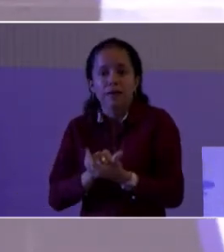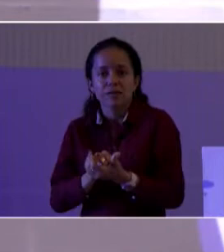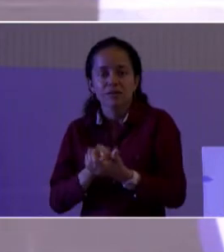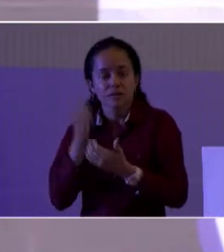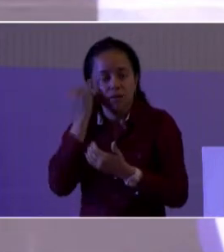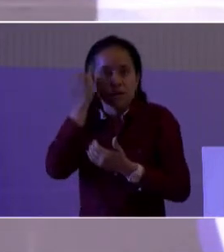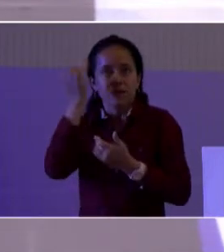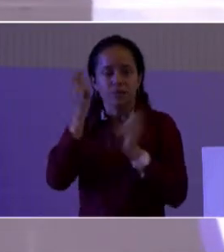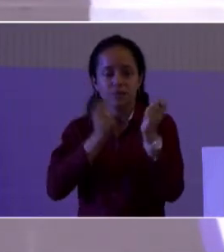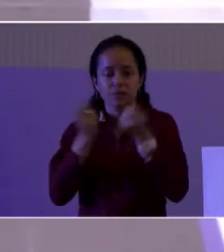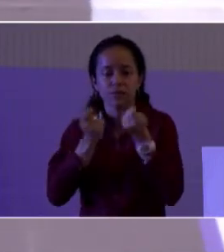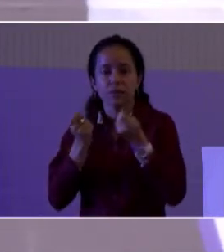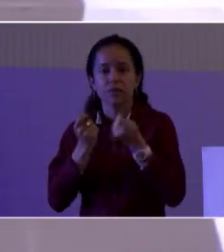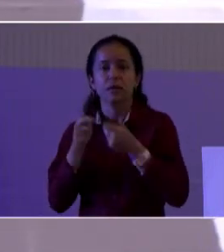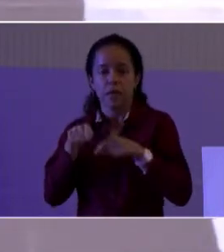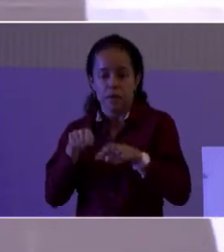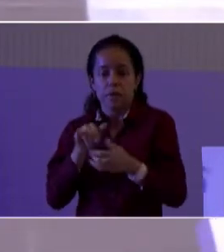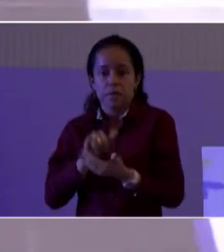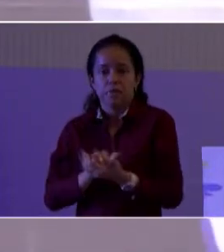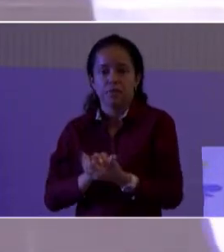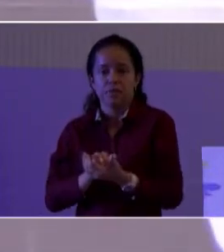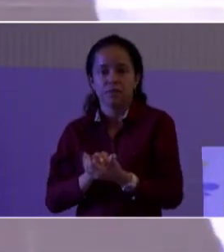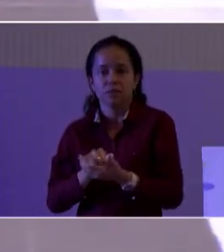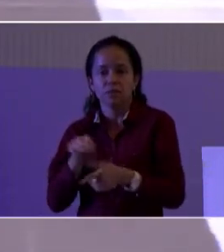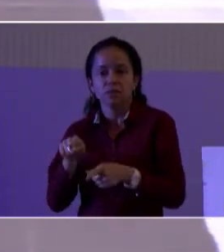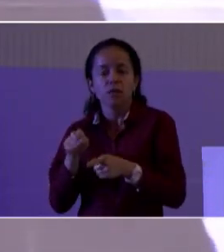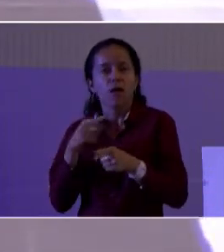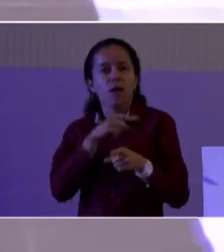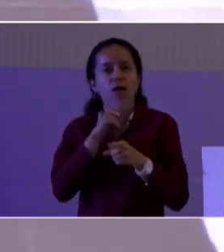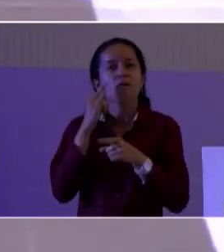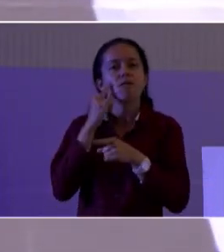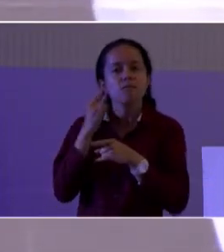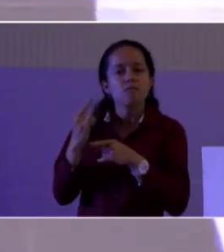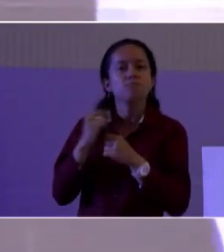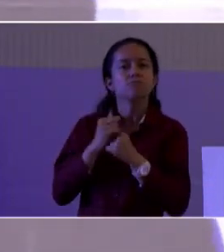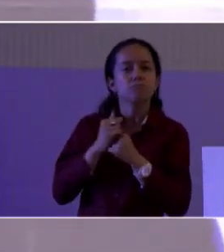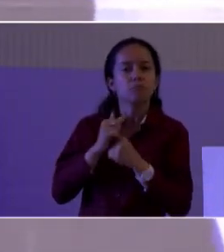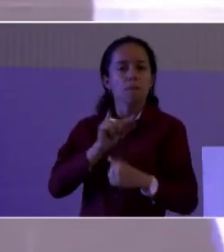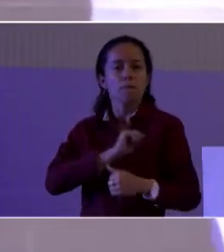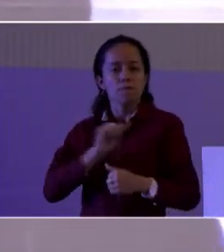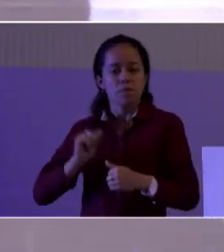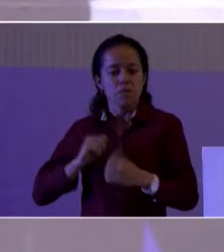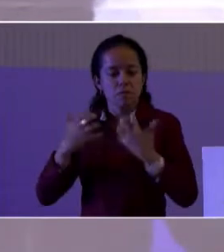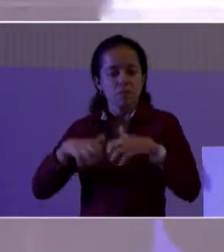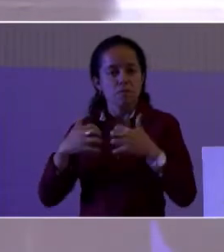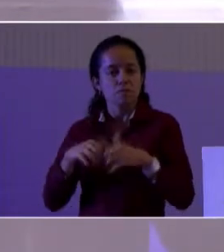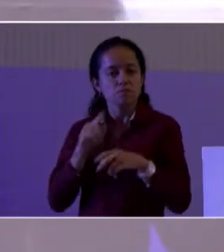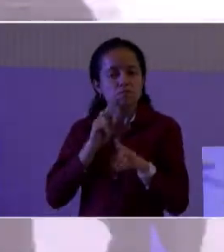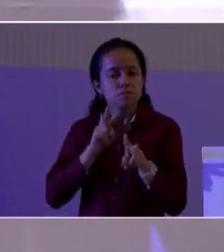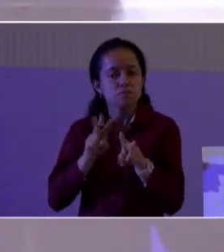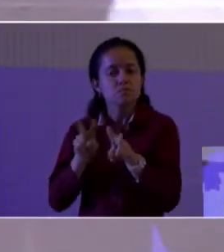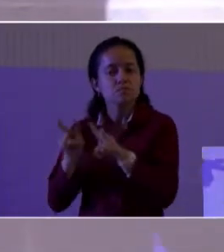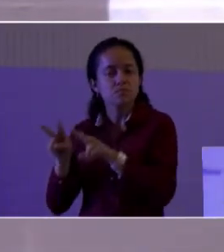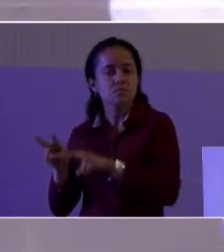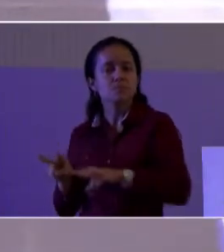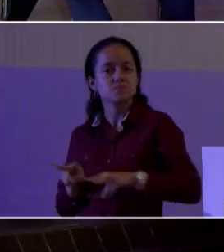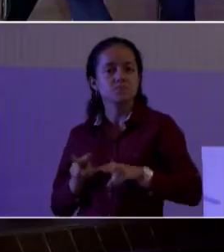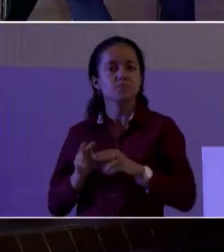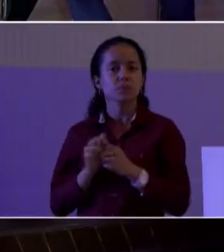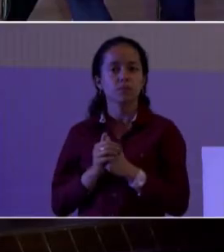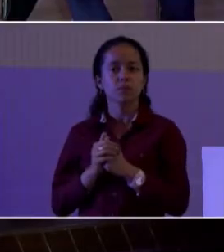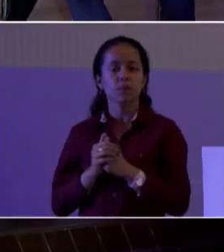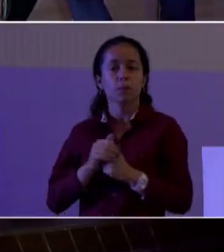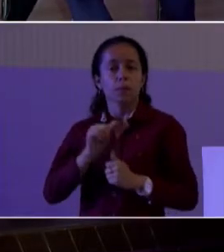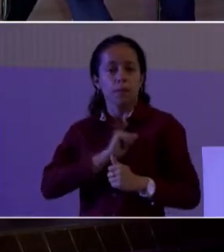la estrategia. Esas iniciativas han llamado mucho la atención del sector privado. Ahorita que se mencionaba, bueno, que el sector